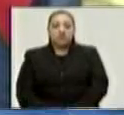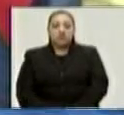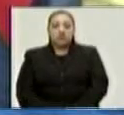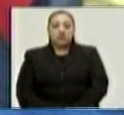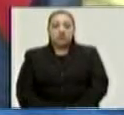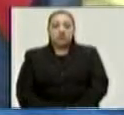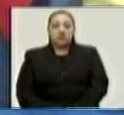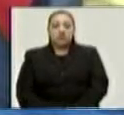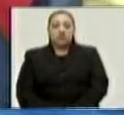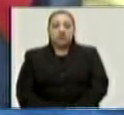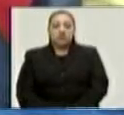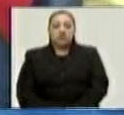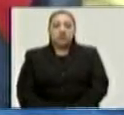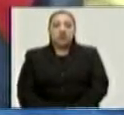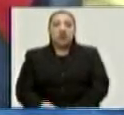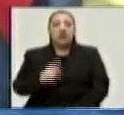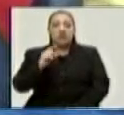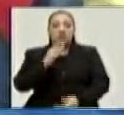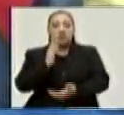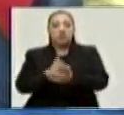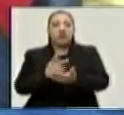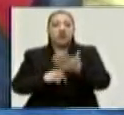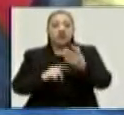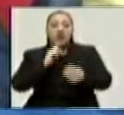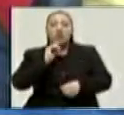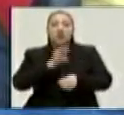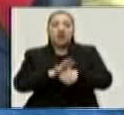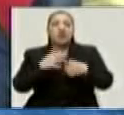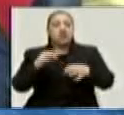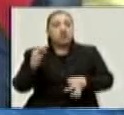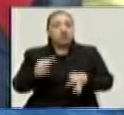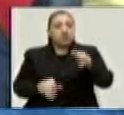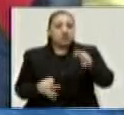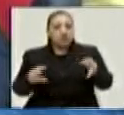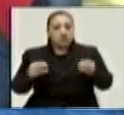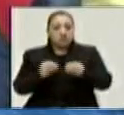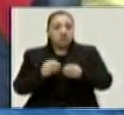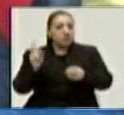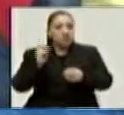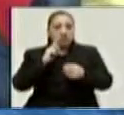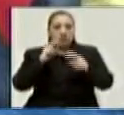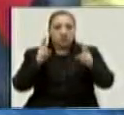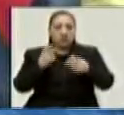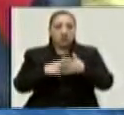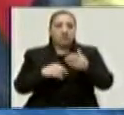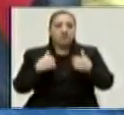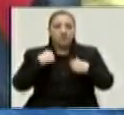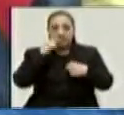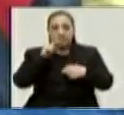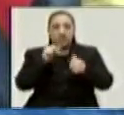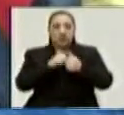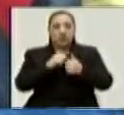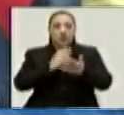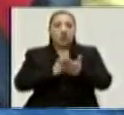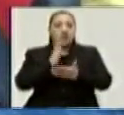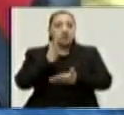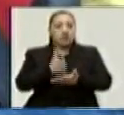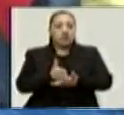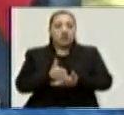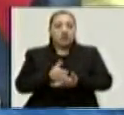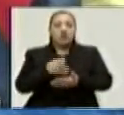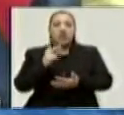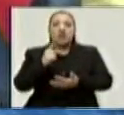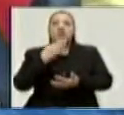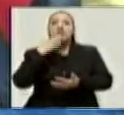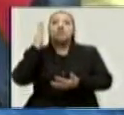Estas son las situaciones que están comprometidas y judicializadas. No es un tema que tenga que ver con las decisiones